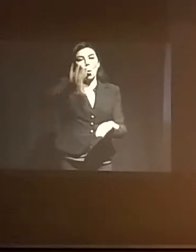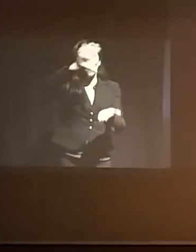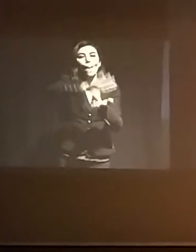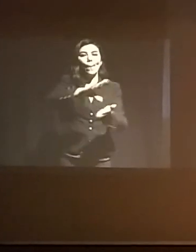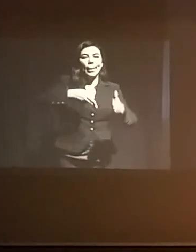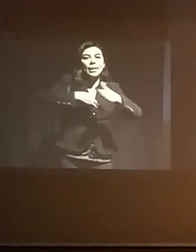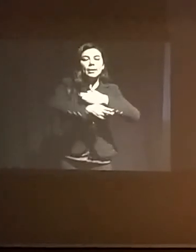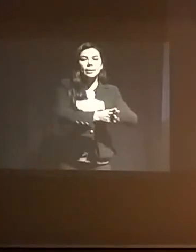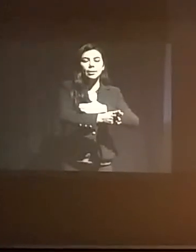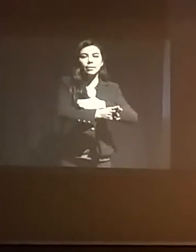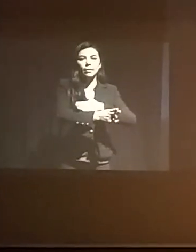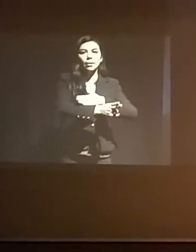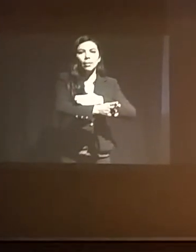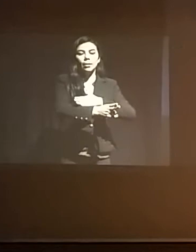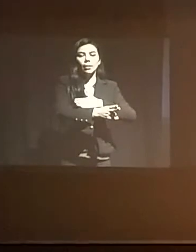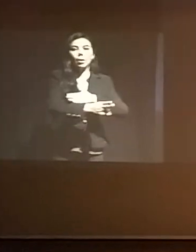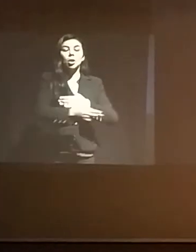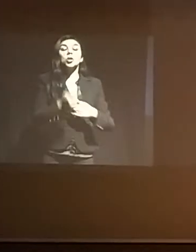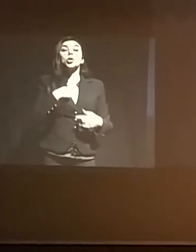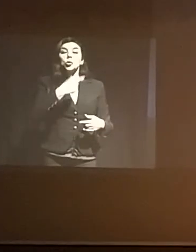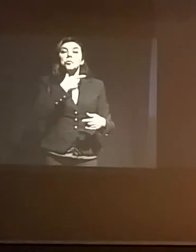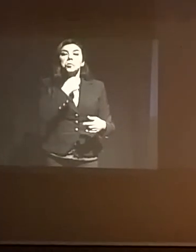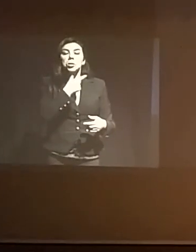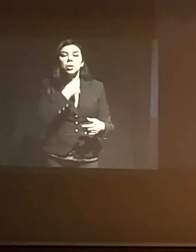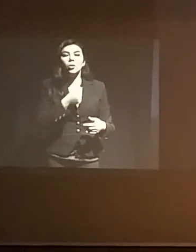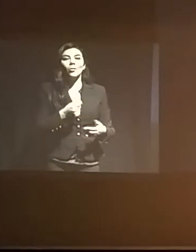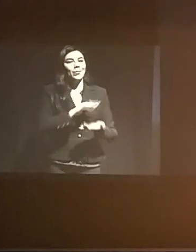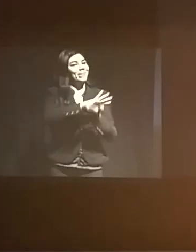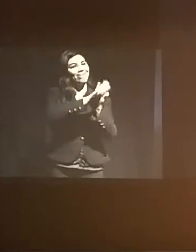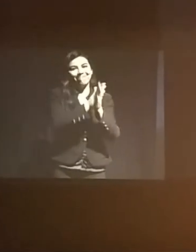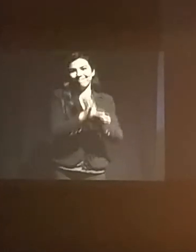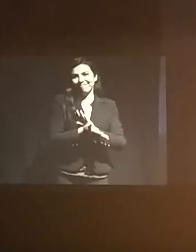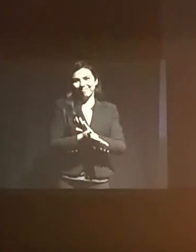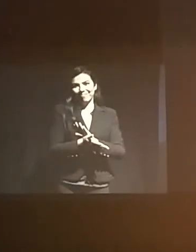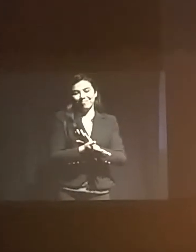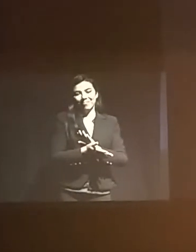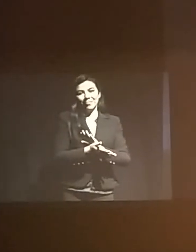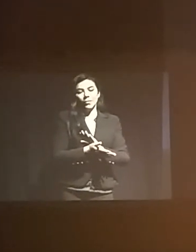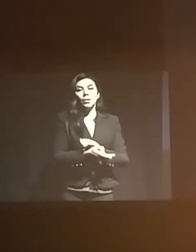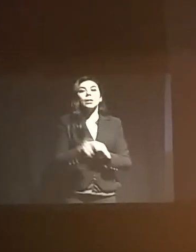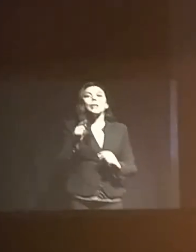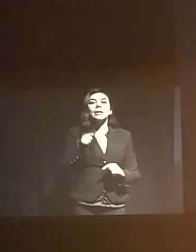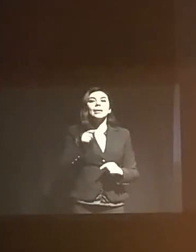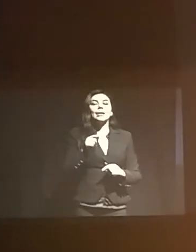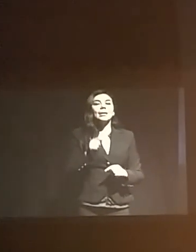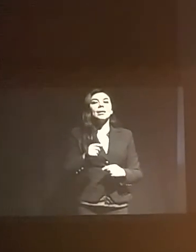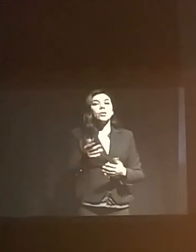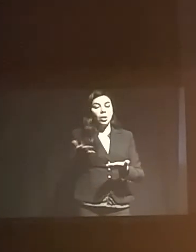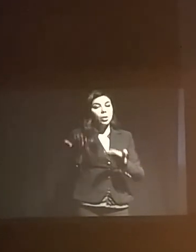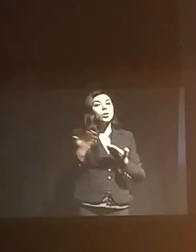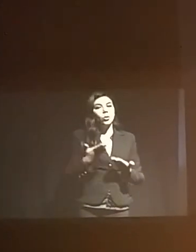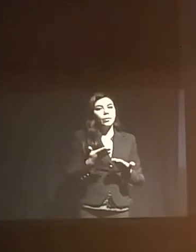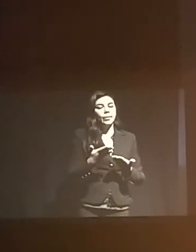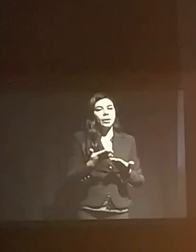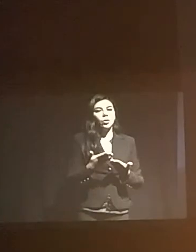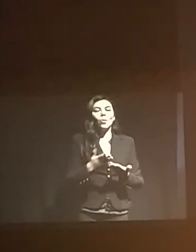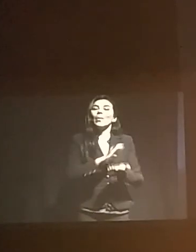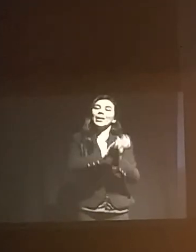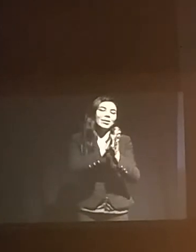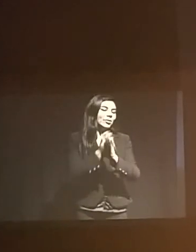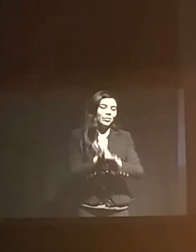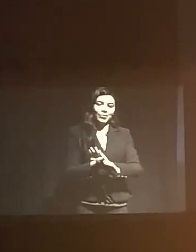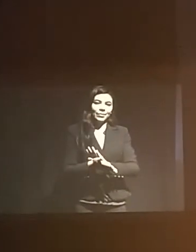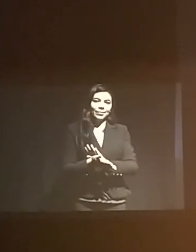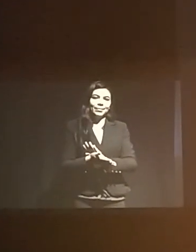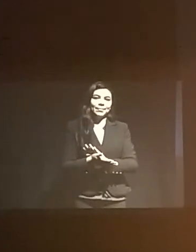accesible. ¿Y por qué? Porque lo quiero para todos. Y esa es la invitación. Para todos.